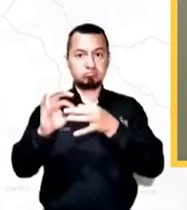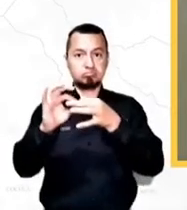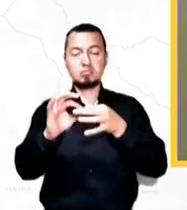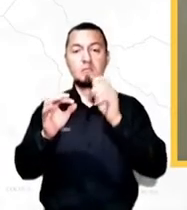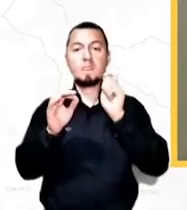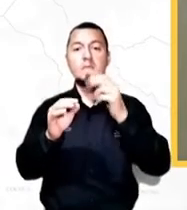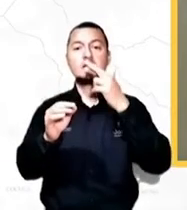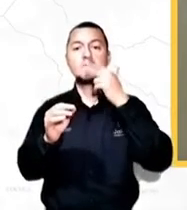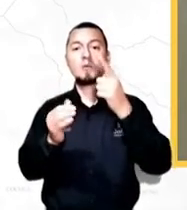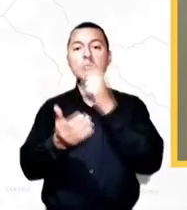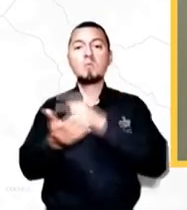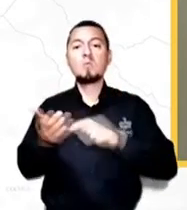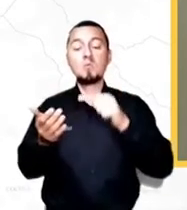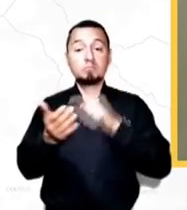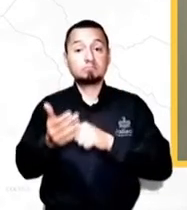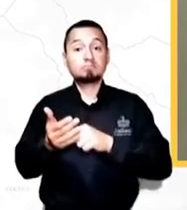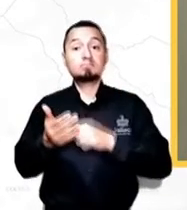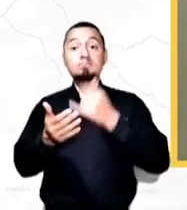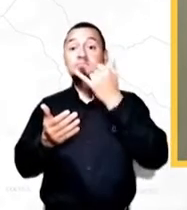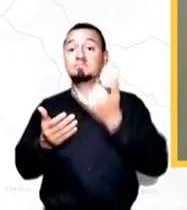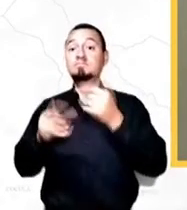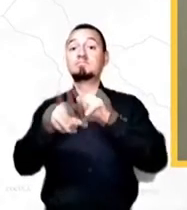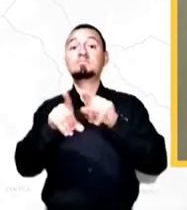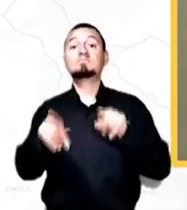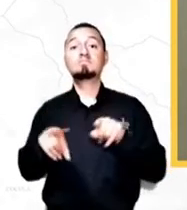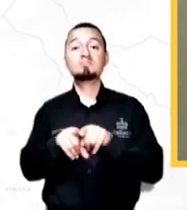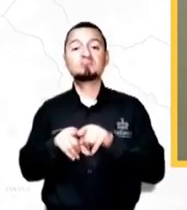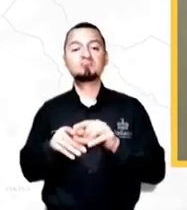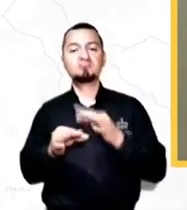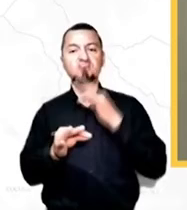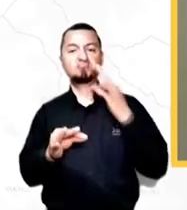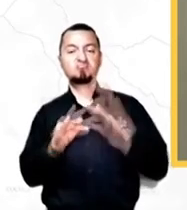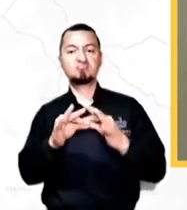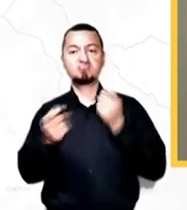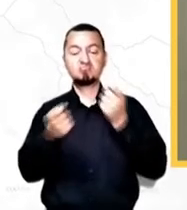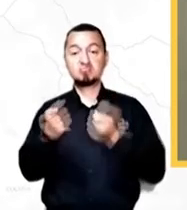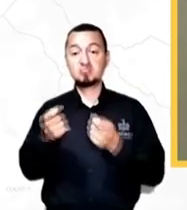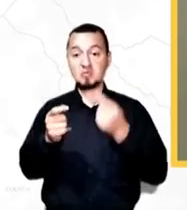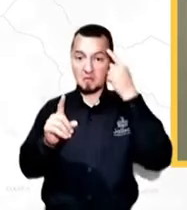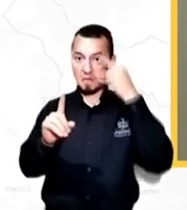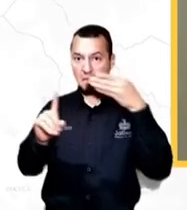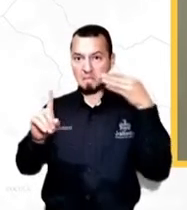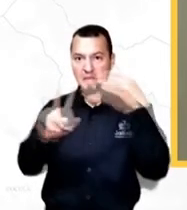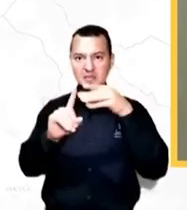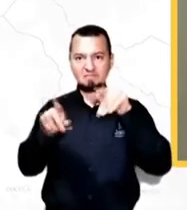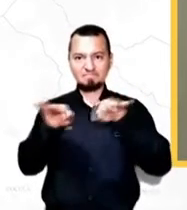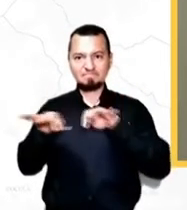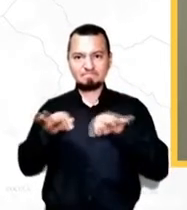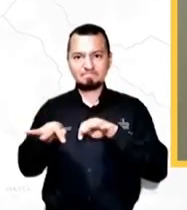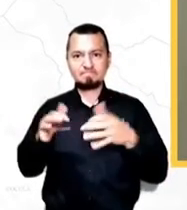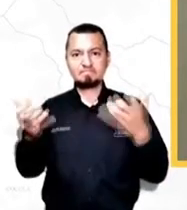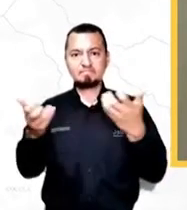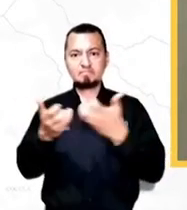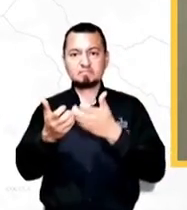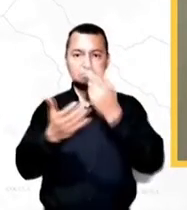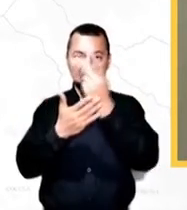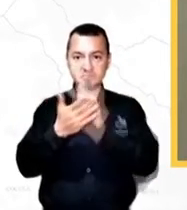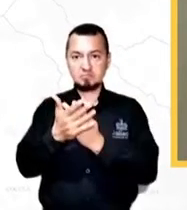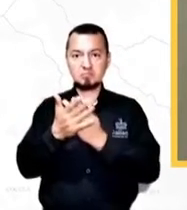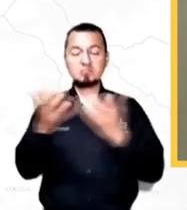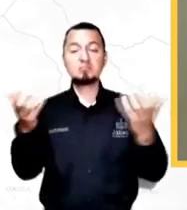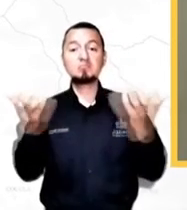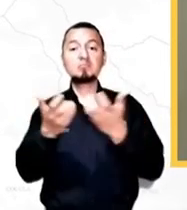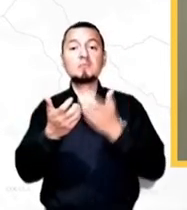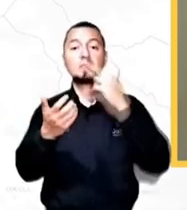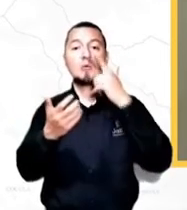nos acerca el cumplimiento de las metas y de los objetivos establecidos en el plan de acción climática para el área metropolitana